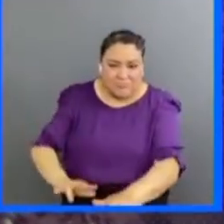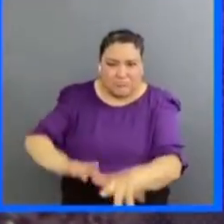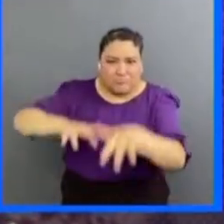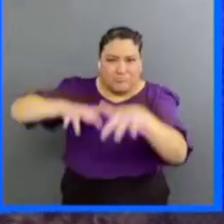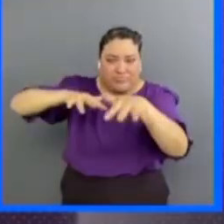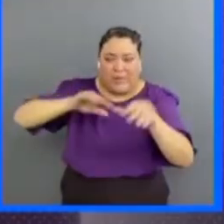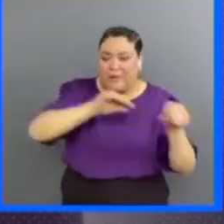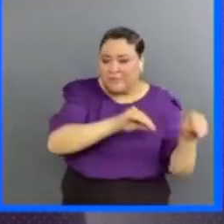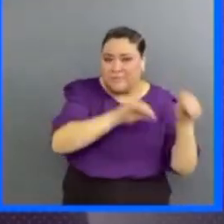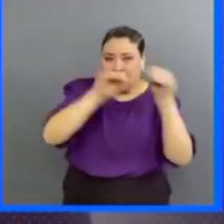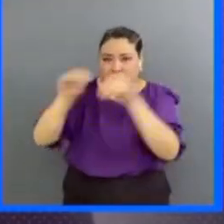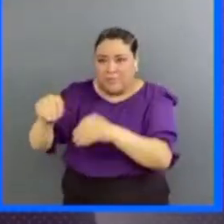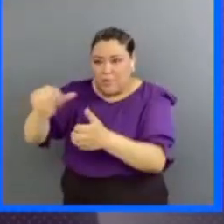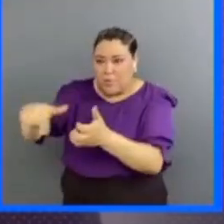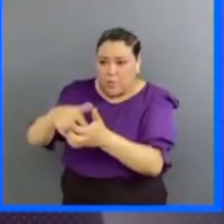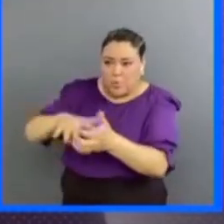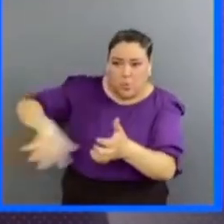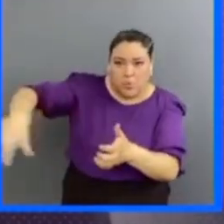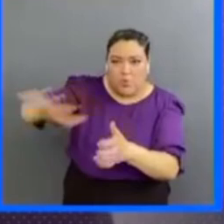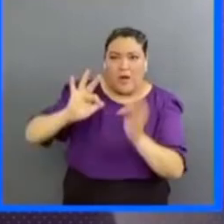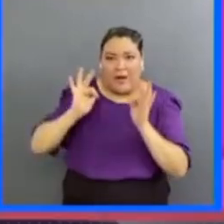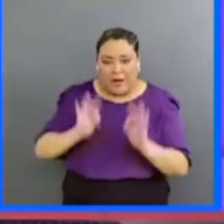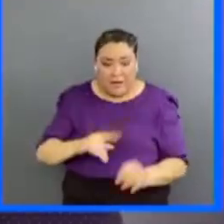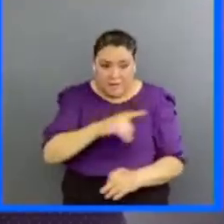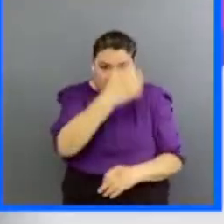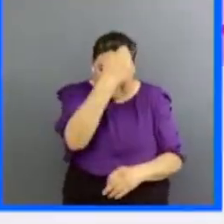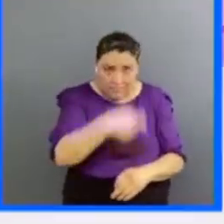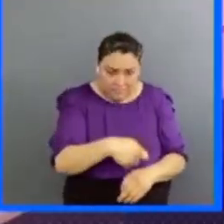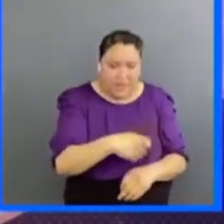zonas seguras se hará con su aprobación y consentimiento.